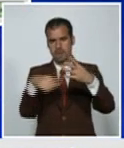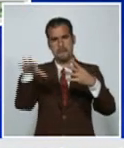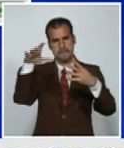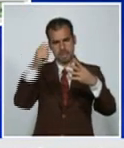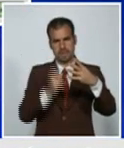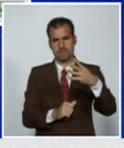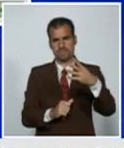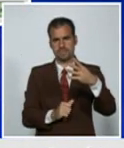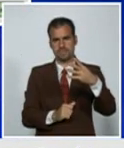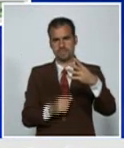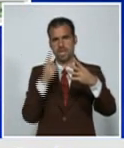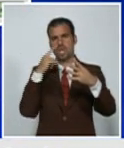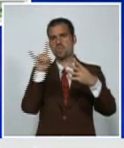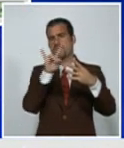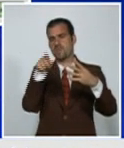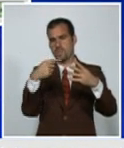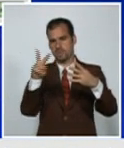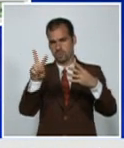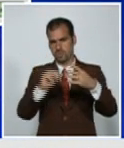orden, 99,2.